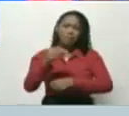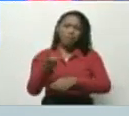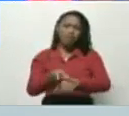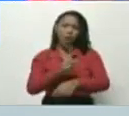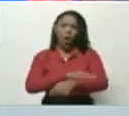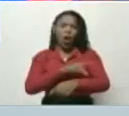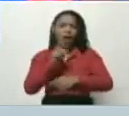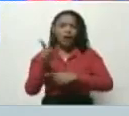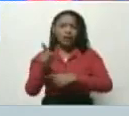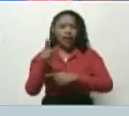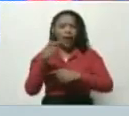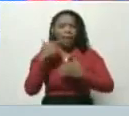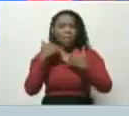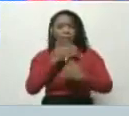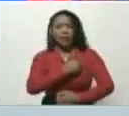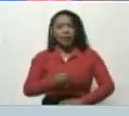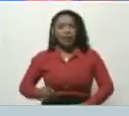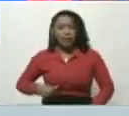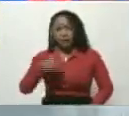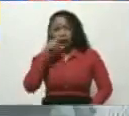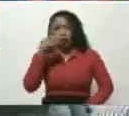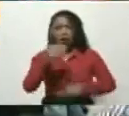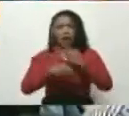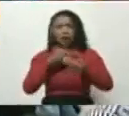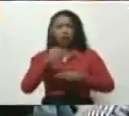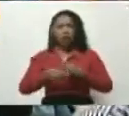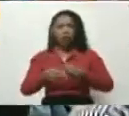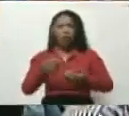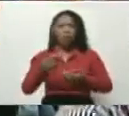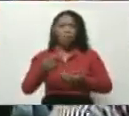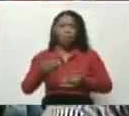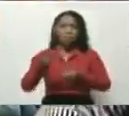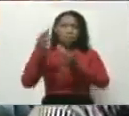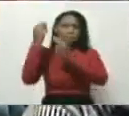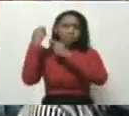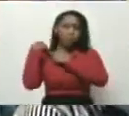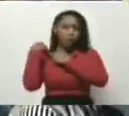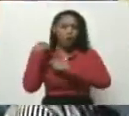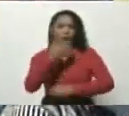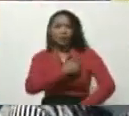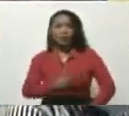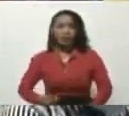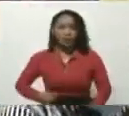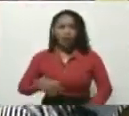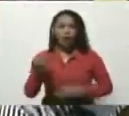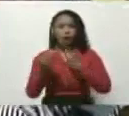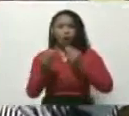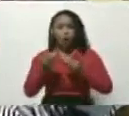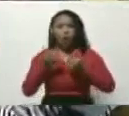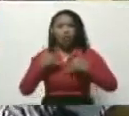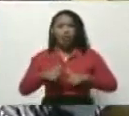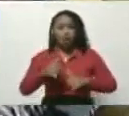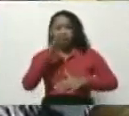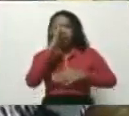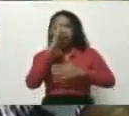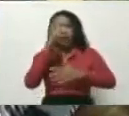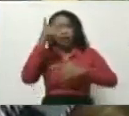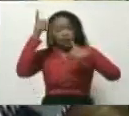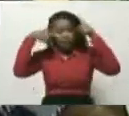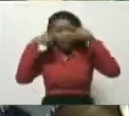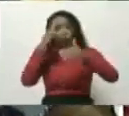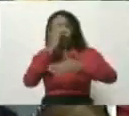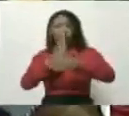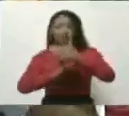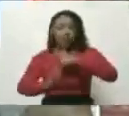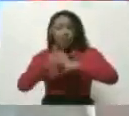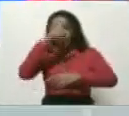el presidente Nicolás Maduro asumió la presidencia. Como un hijo de Chávez, humilde, un humilde trabajador